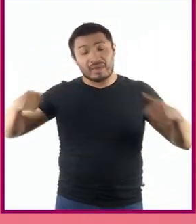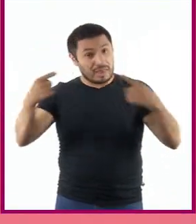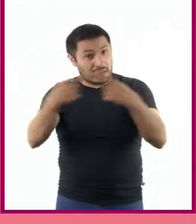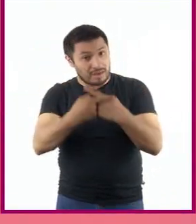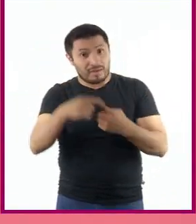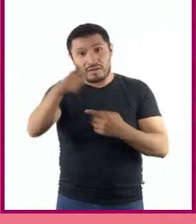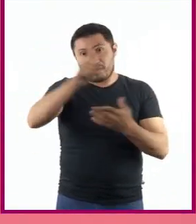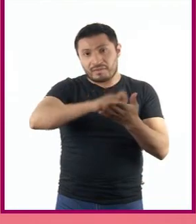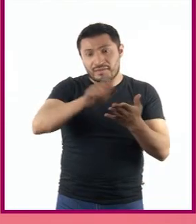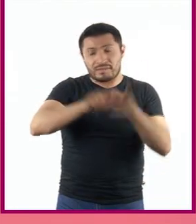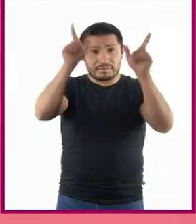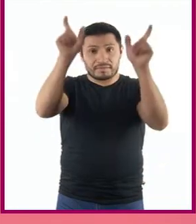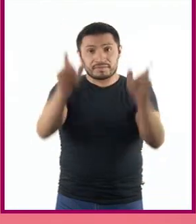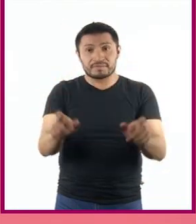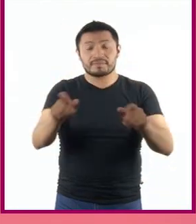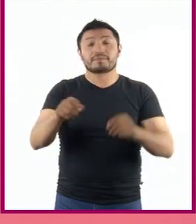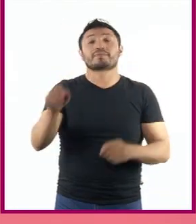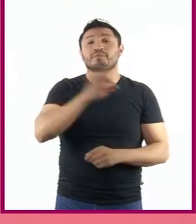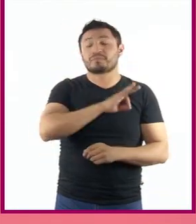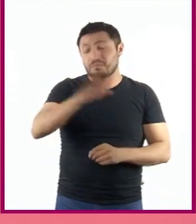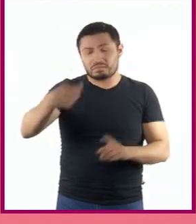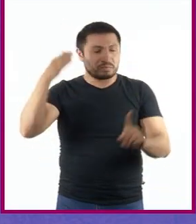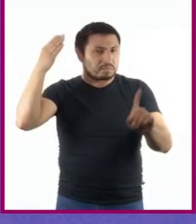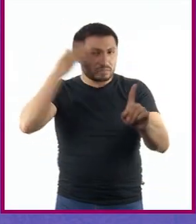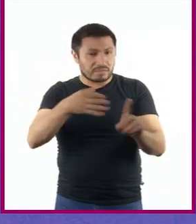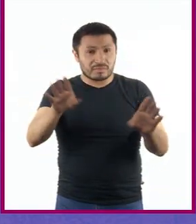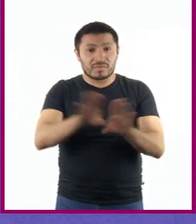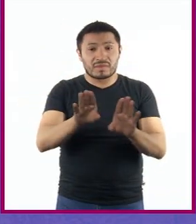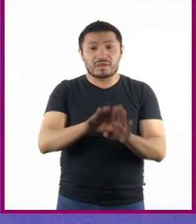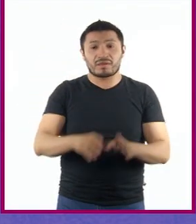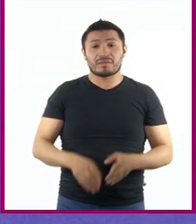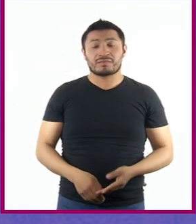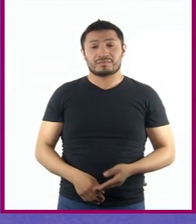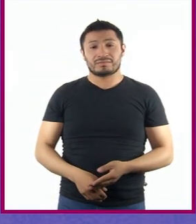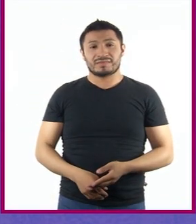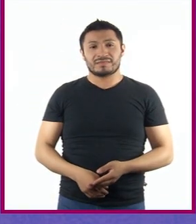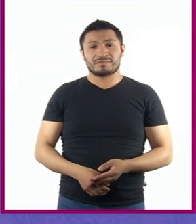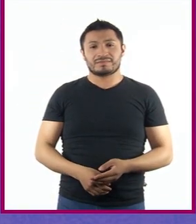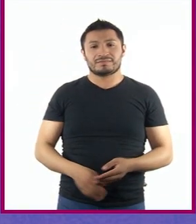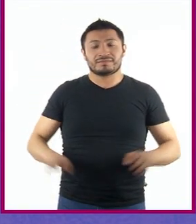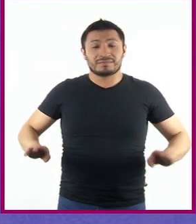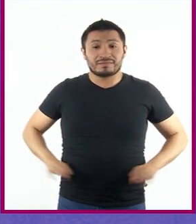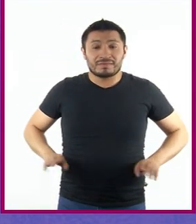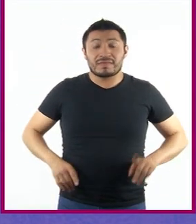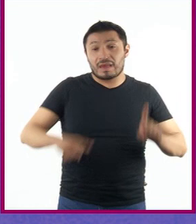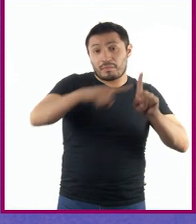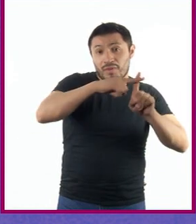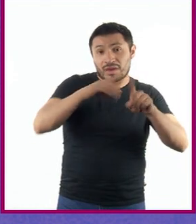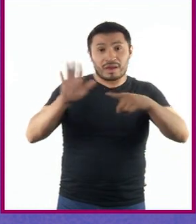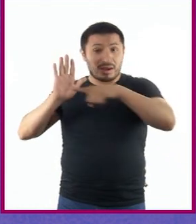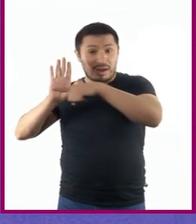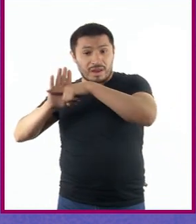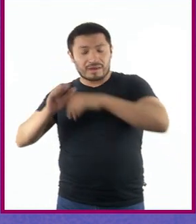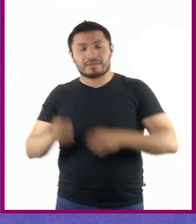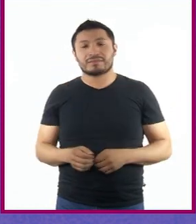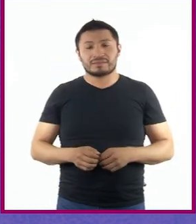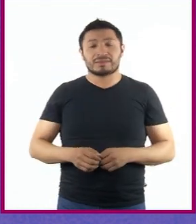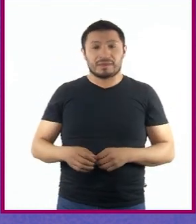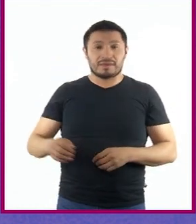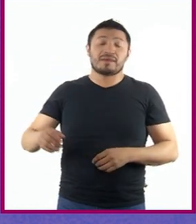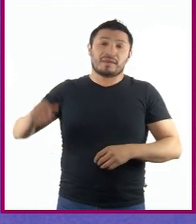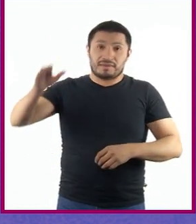en la otra columna. Lo pueden enfocar como aspectos positivos y negativos, a favor del autor